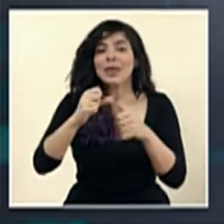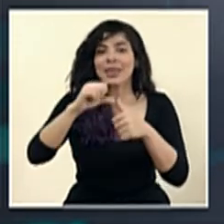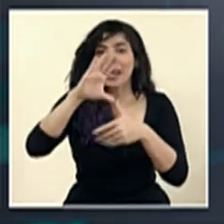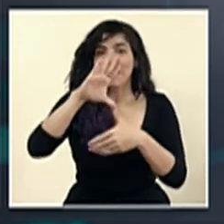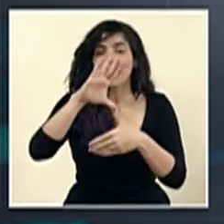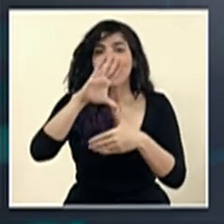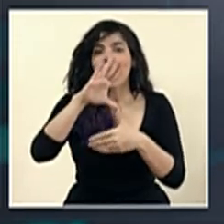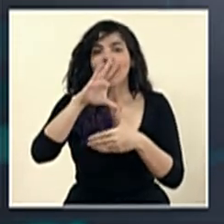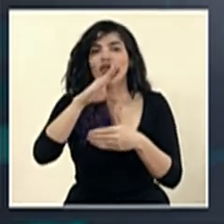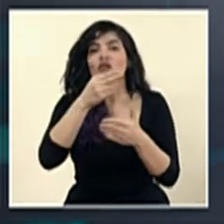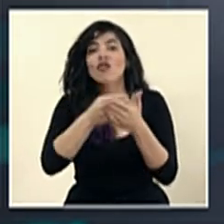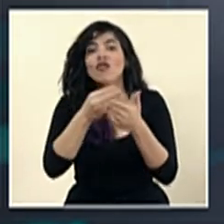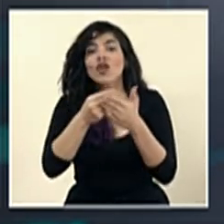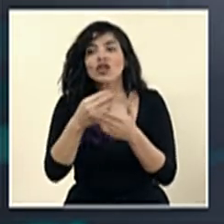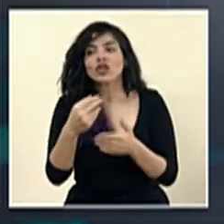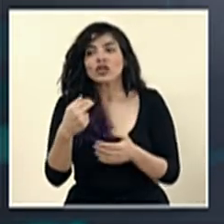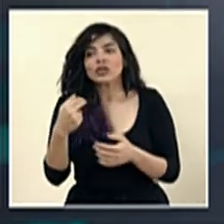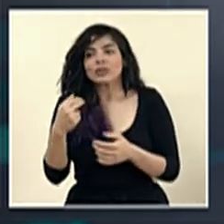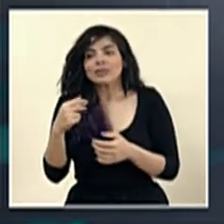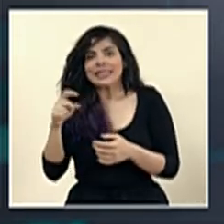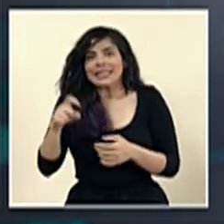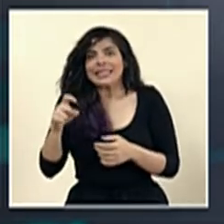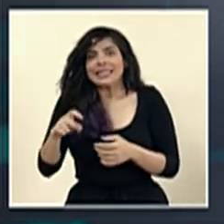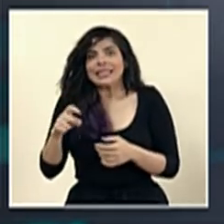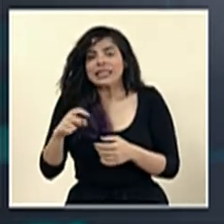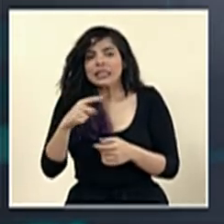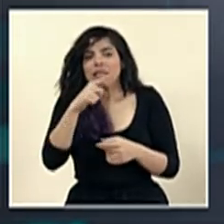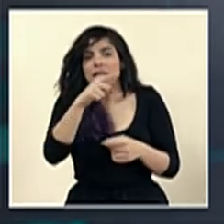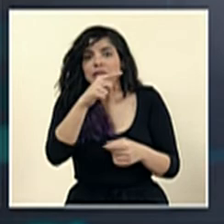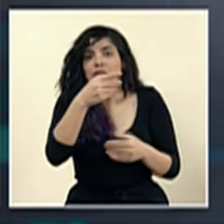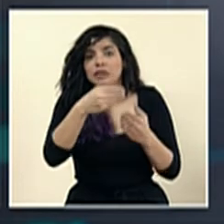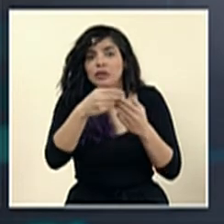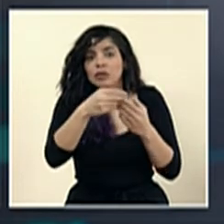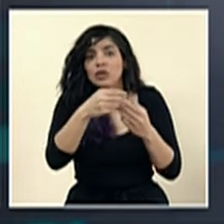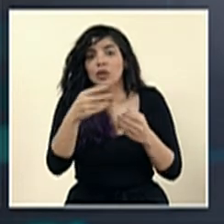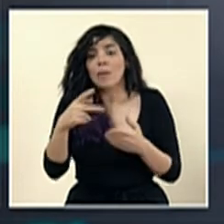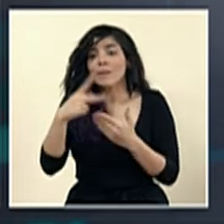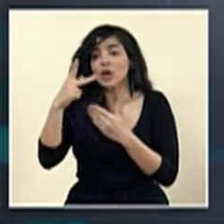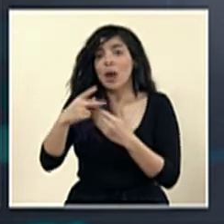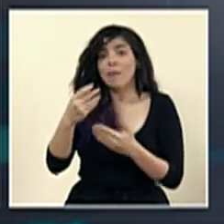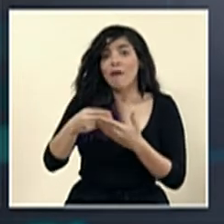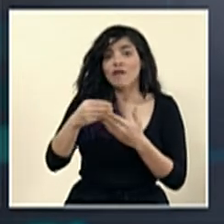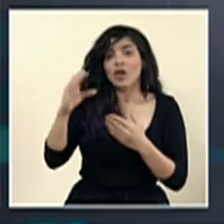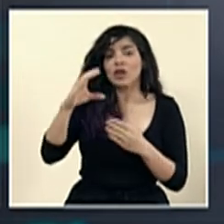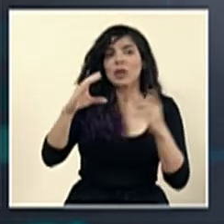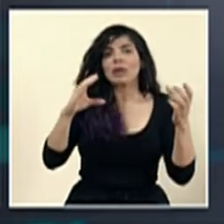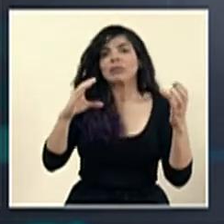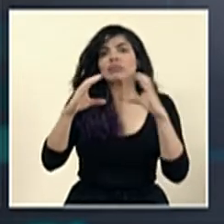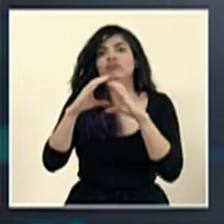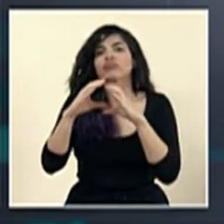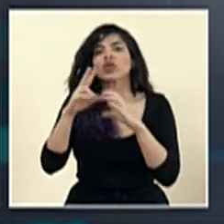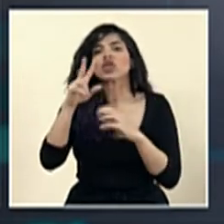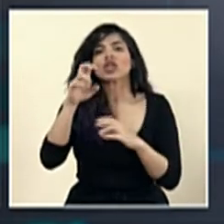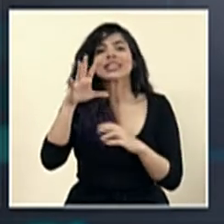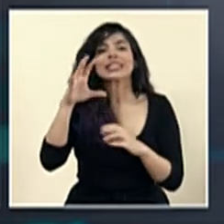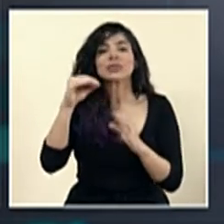Interamericano, recursos que son complementarios al programa del fondo por $250